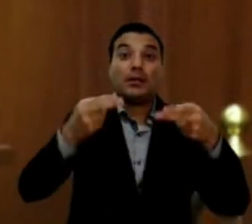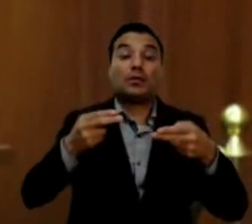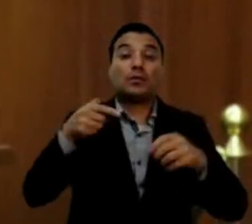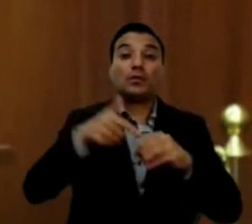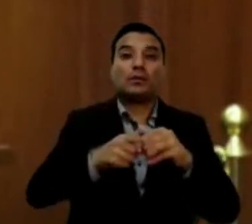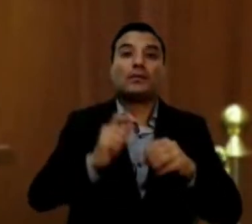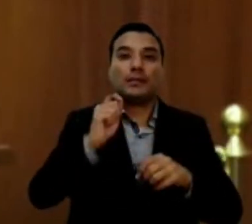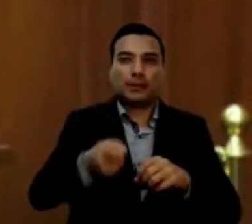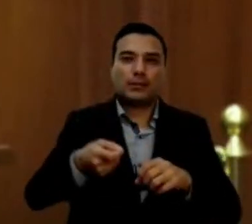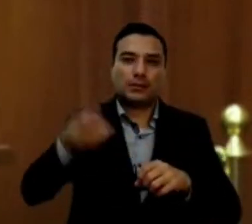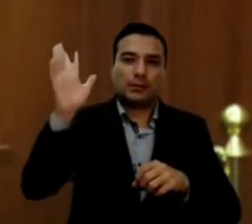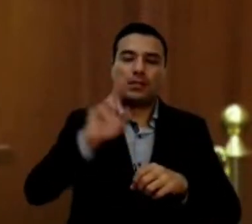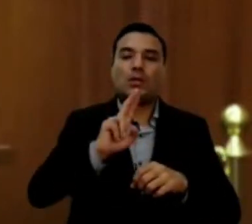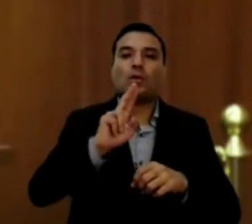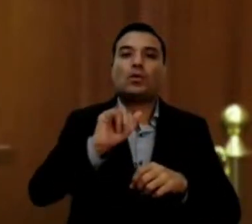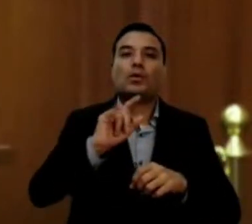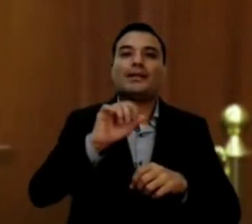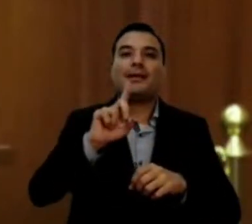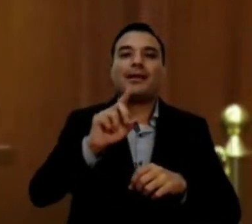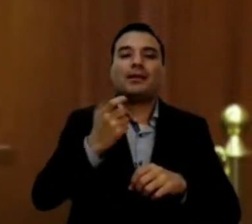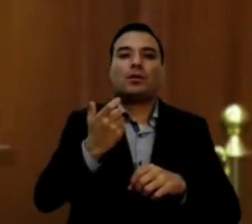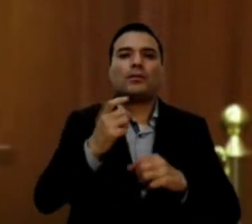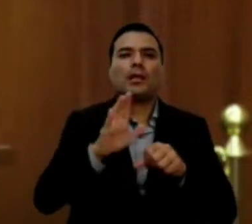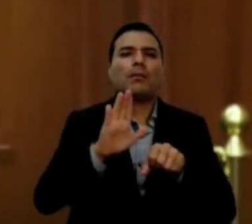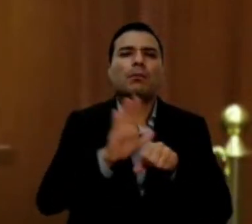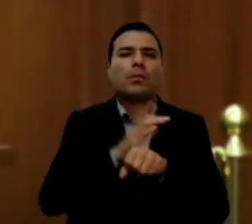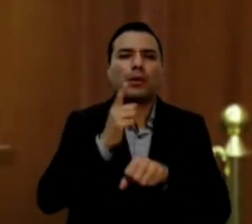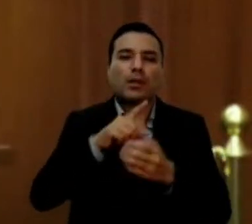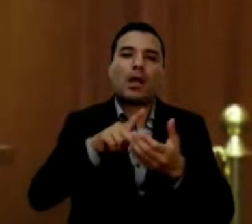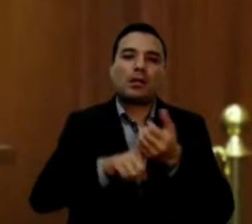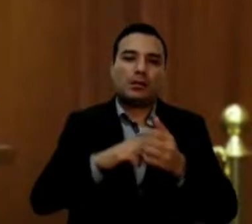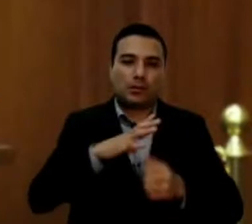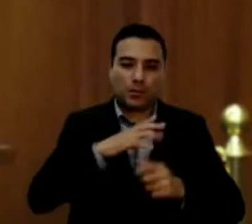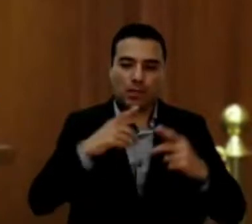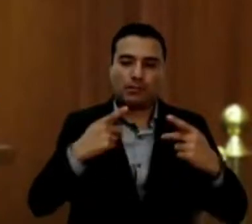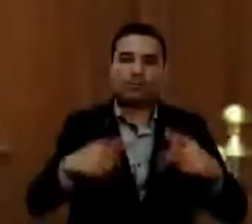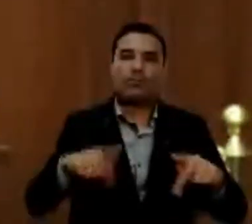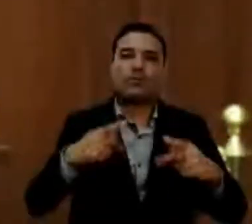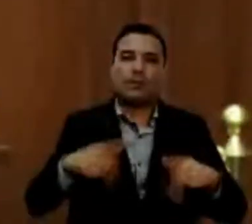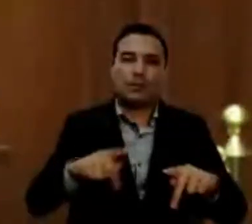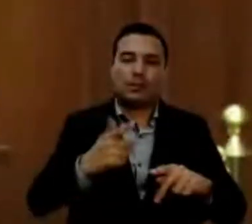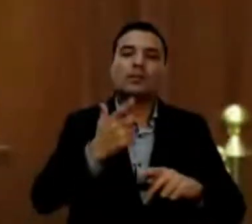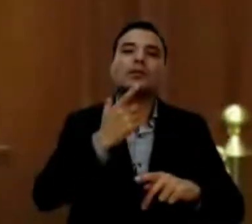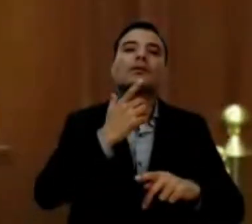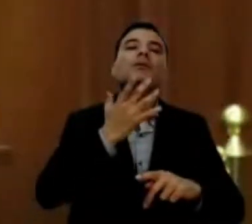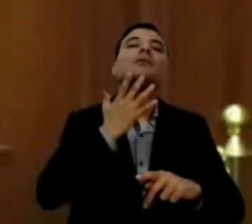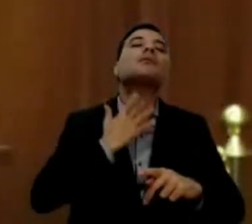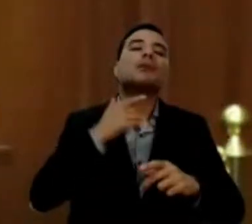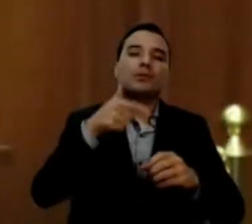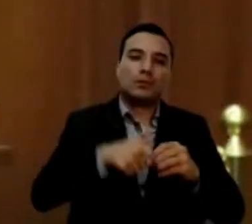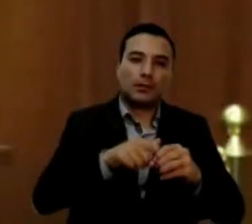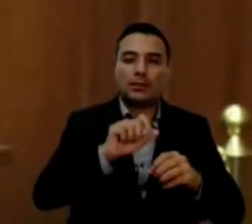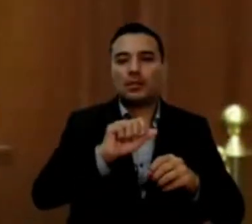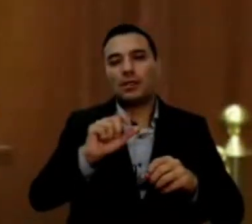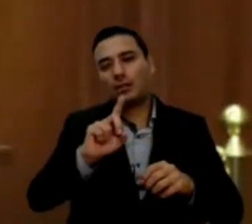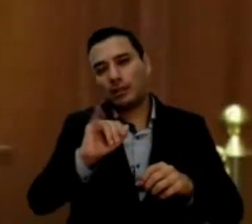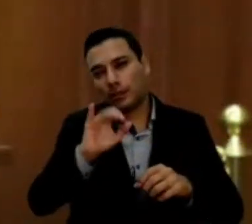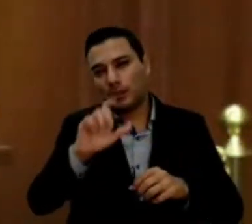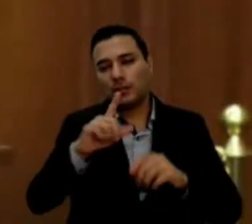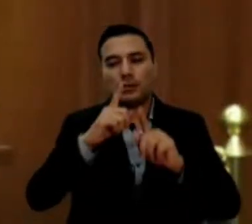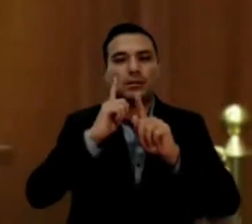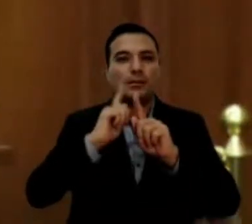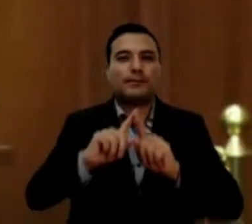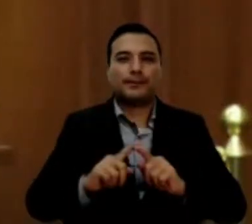unidad económica, toda vez que se comercializa gasolina y otros combustibles. De acuerdo con la Ley de Competitividad